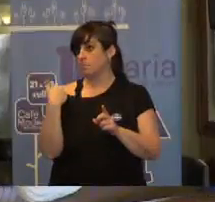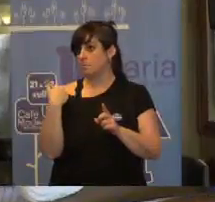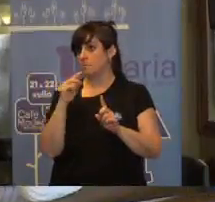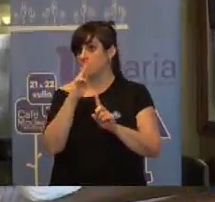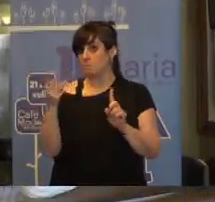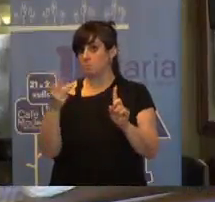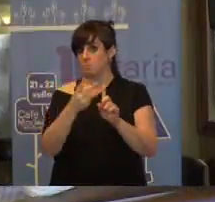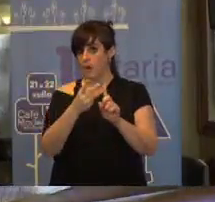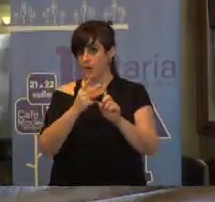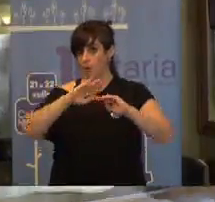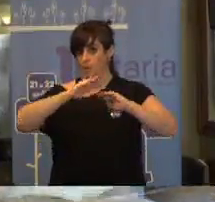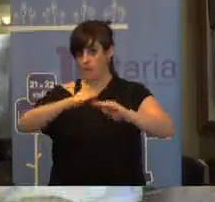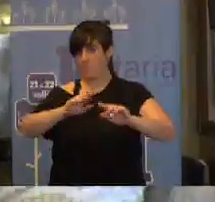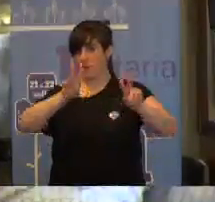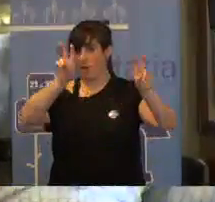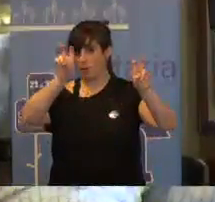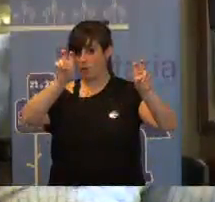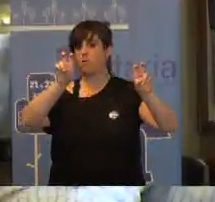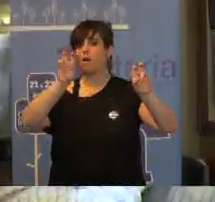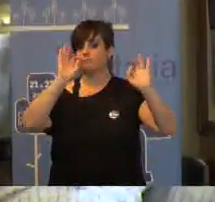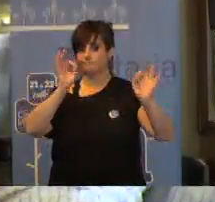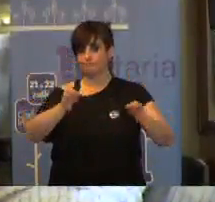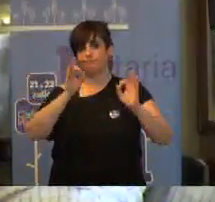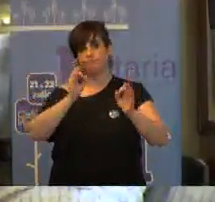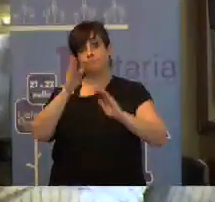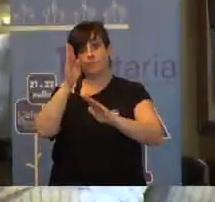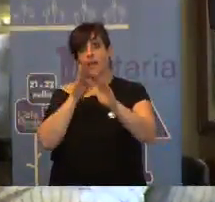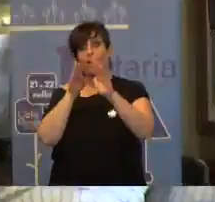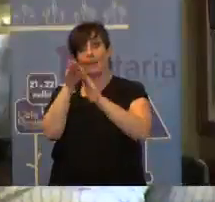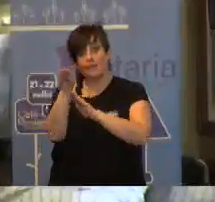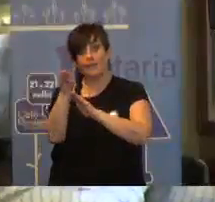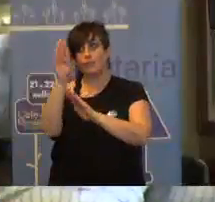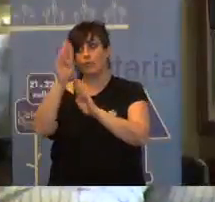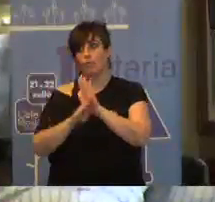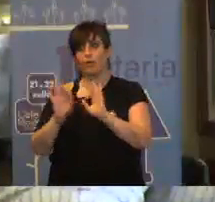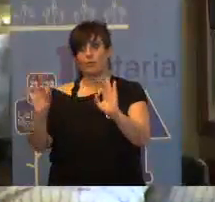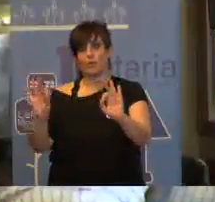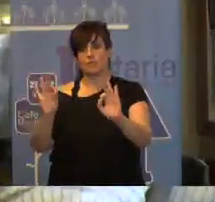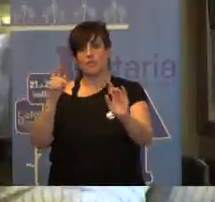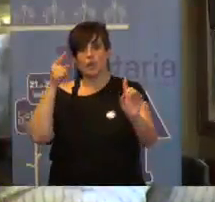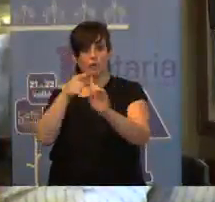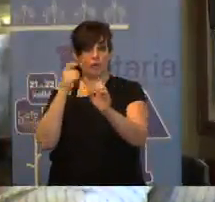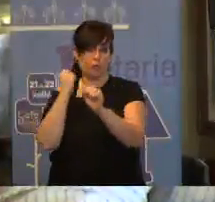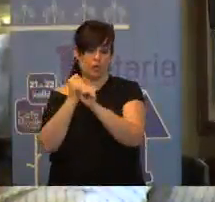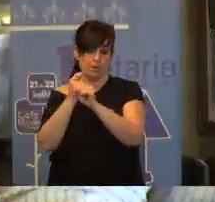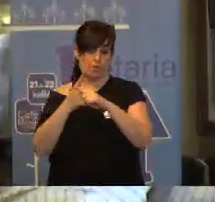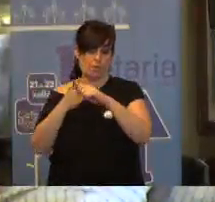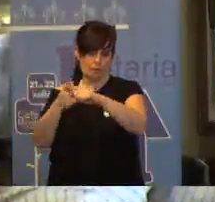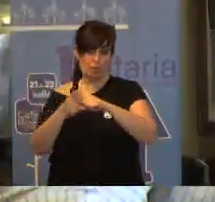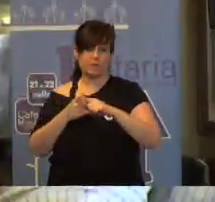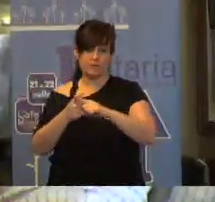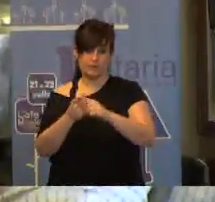En Marea, existe esa intranet que precisamente para facer ese tipo de traballo